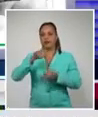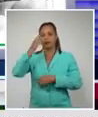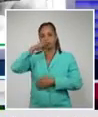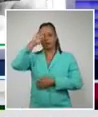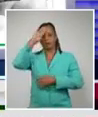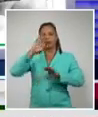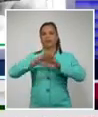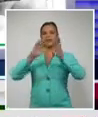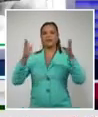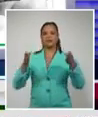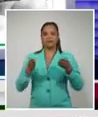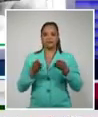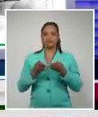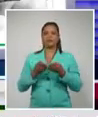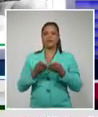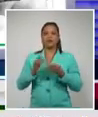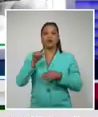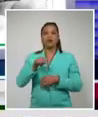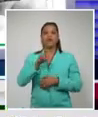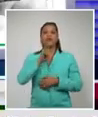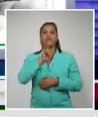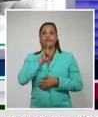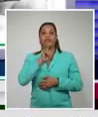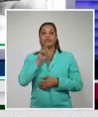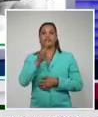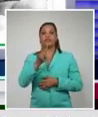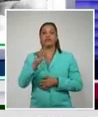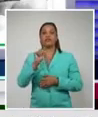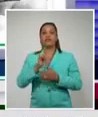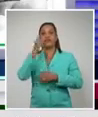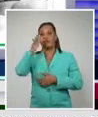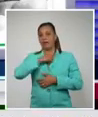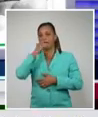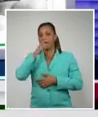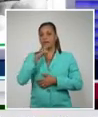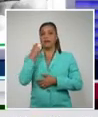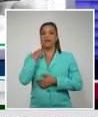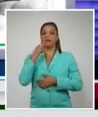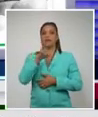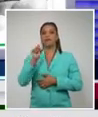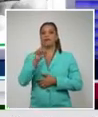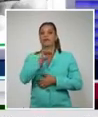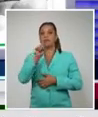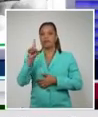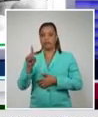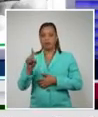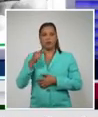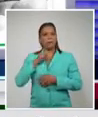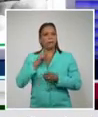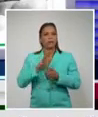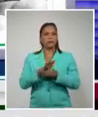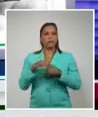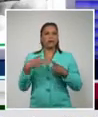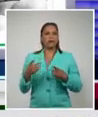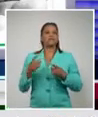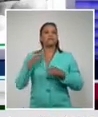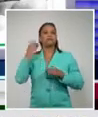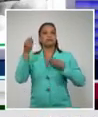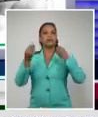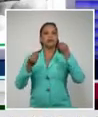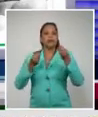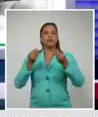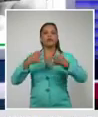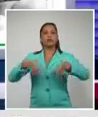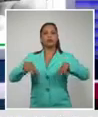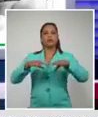resto del mundo. Hoy es viernes 2 de abril del año 2021 y de inmediato damos paso al análisis de la situación epidemiológica en el